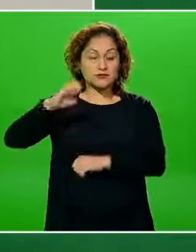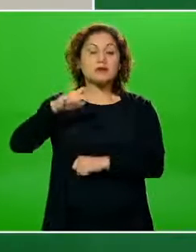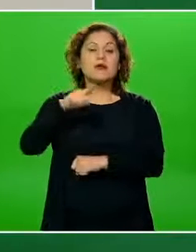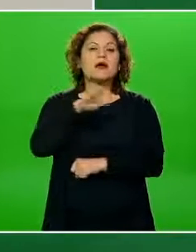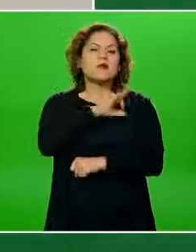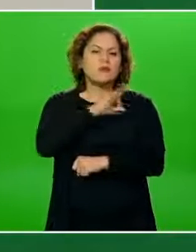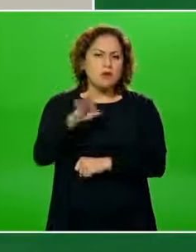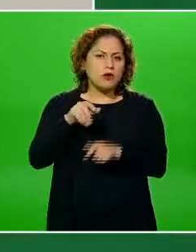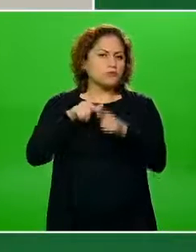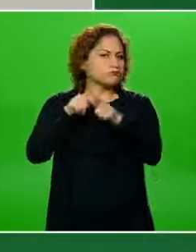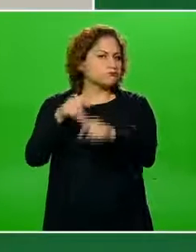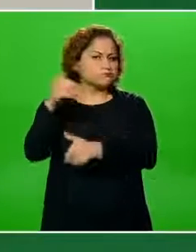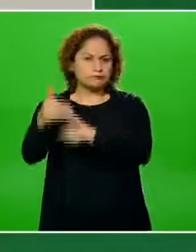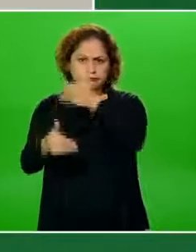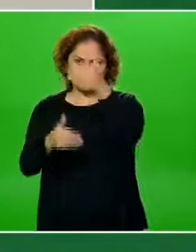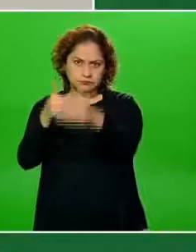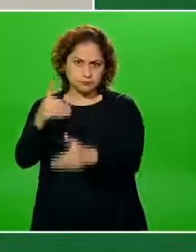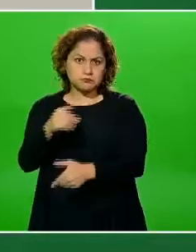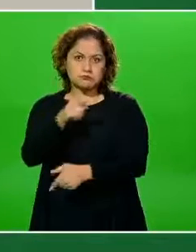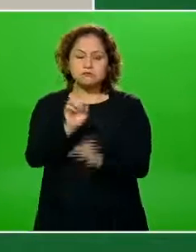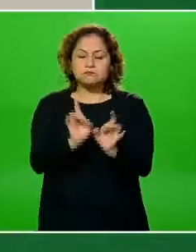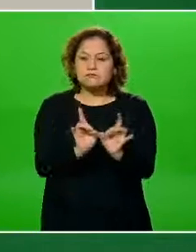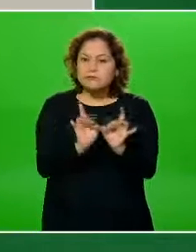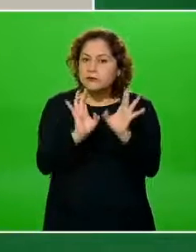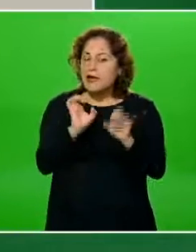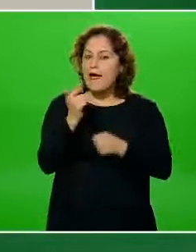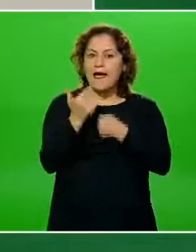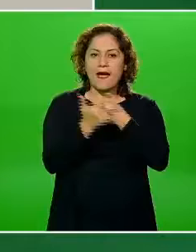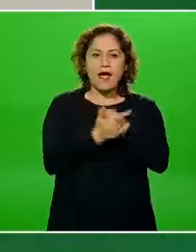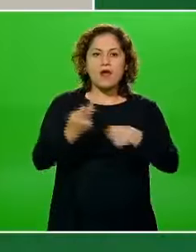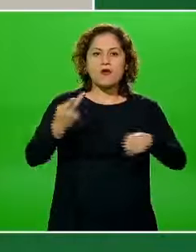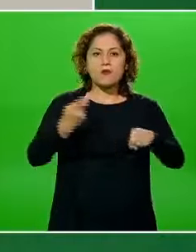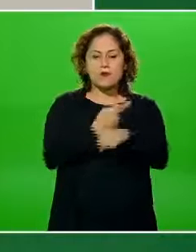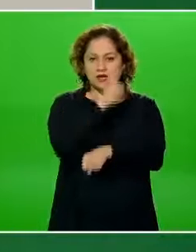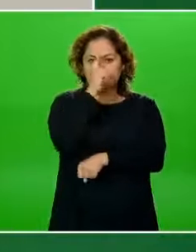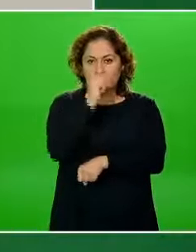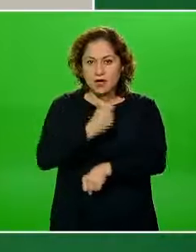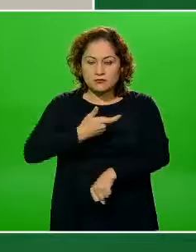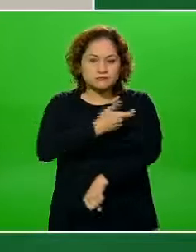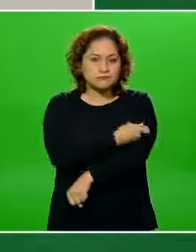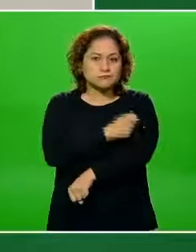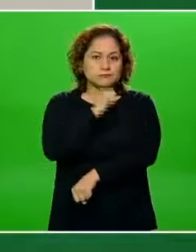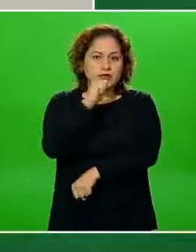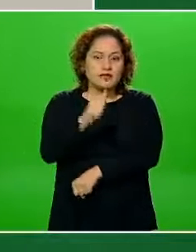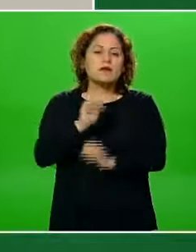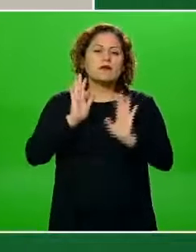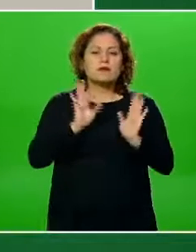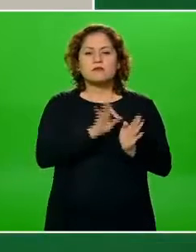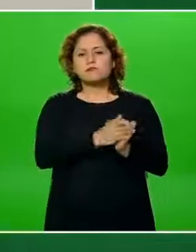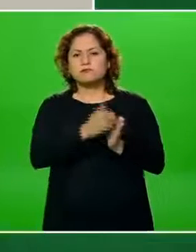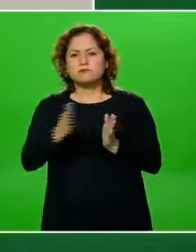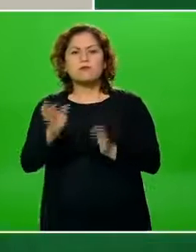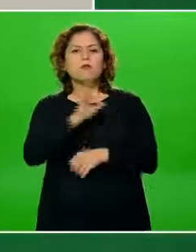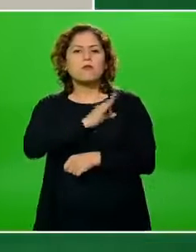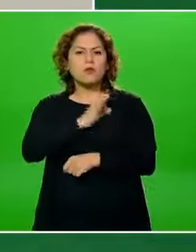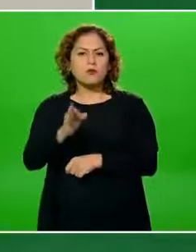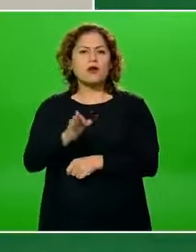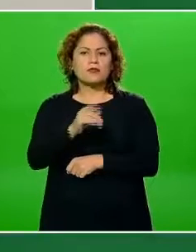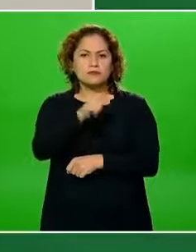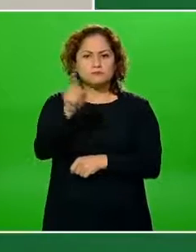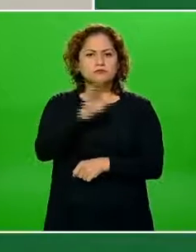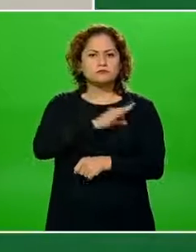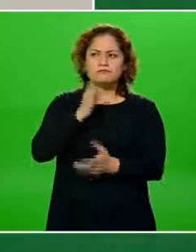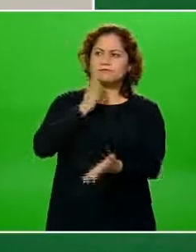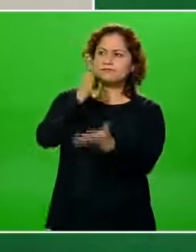continuar vacunándose. En el caso de que no hubieran recibido aún por alguna razón la primera dosis, pueden acercarse a los puestos de